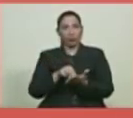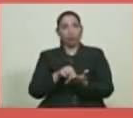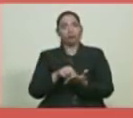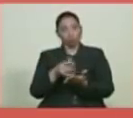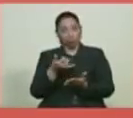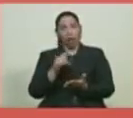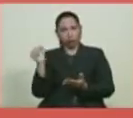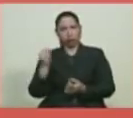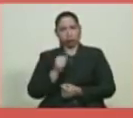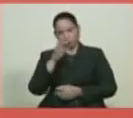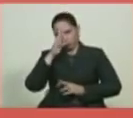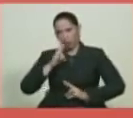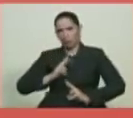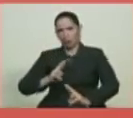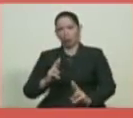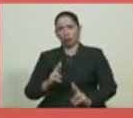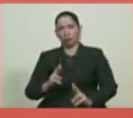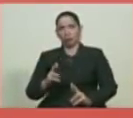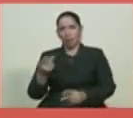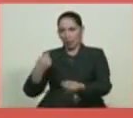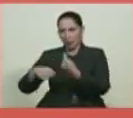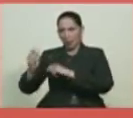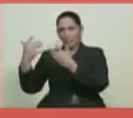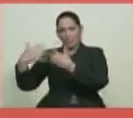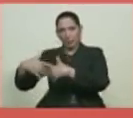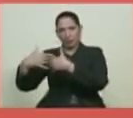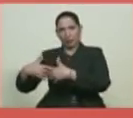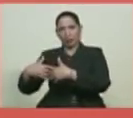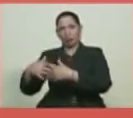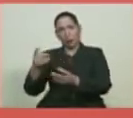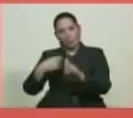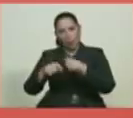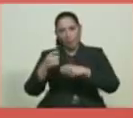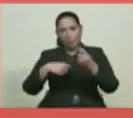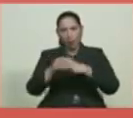respeto por parte de los expendedores